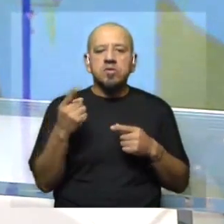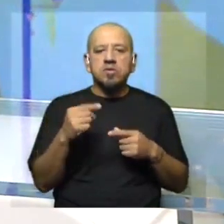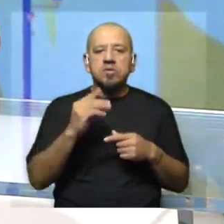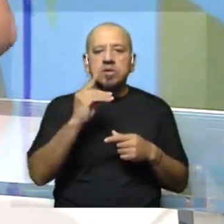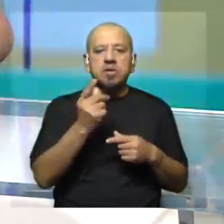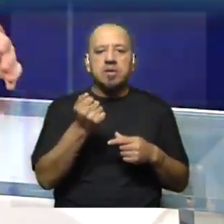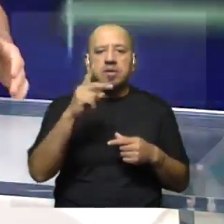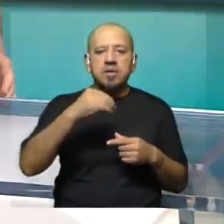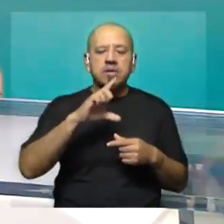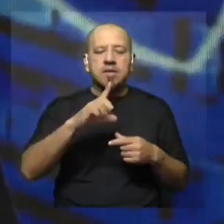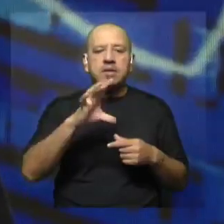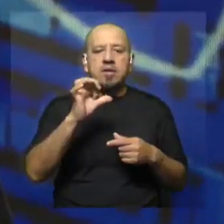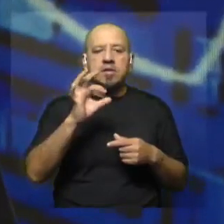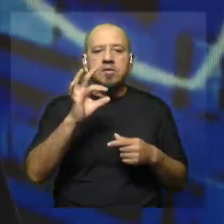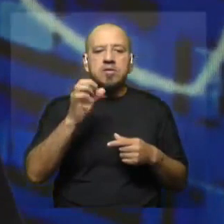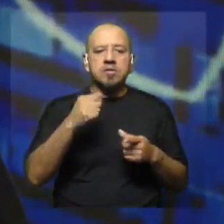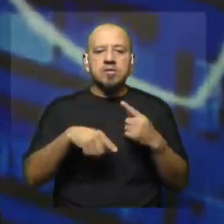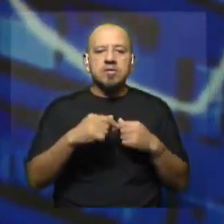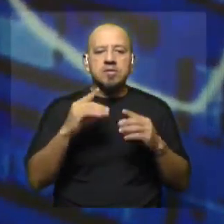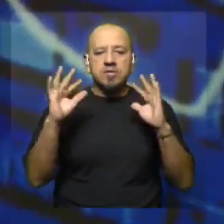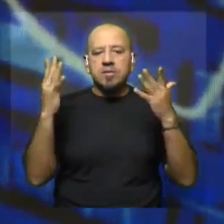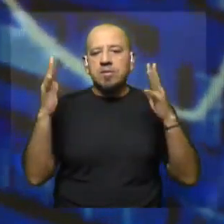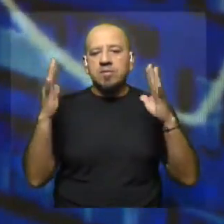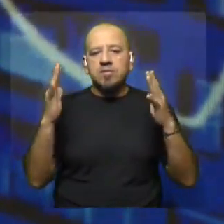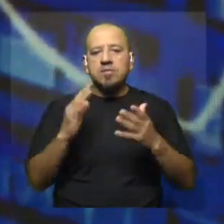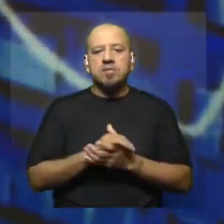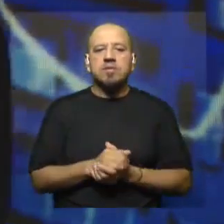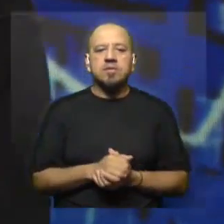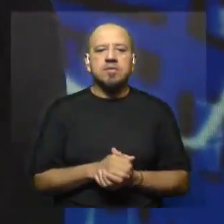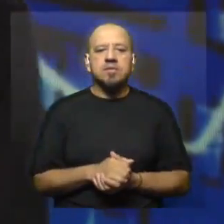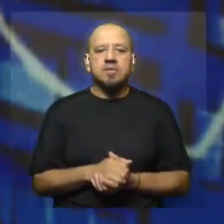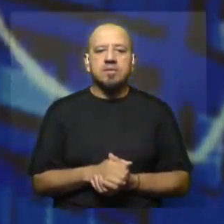Sosa. Así que ya le damos la bienvenida con un aplauso. ¡Ah, Daniel!